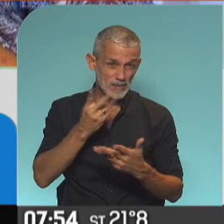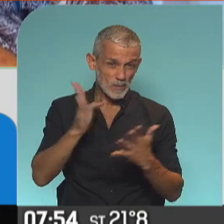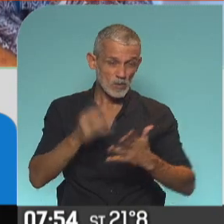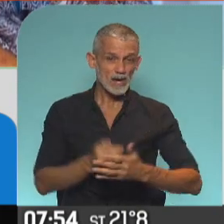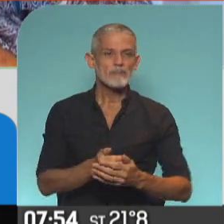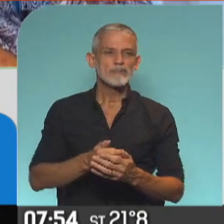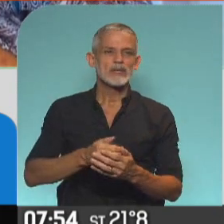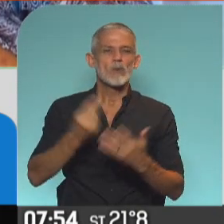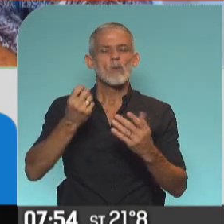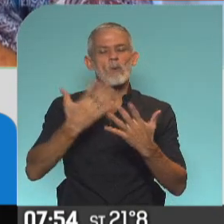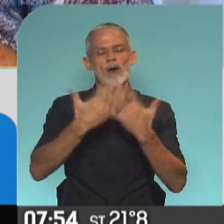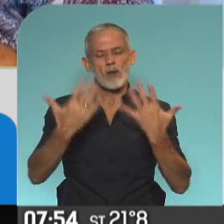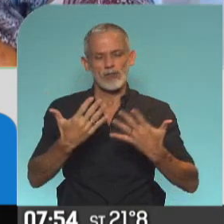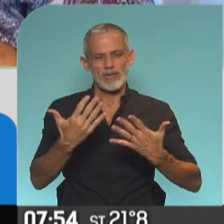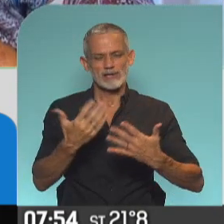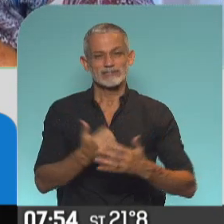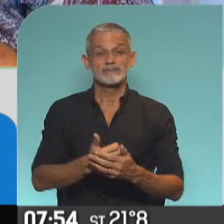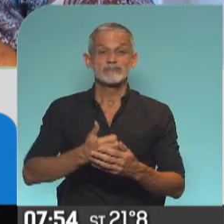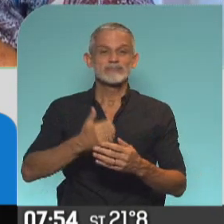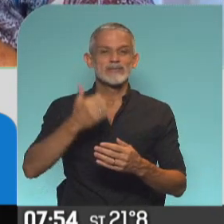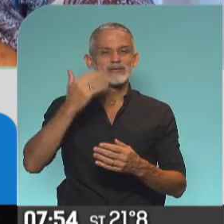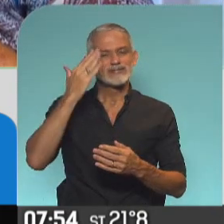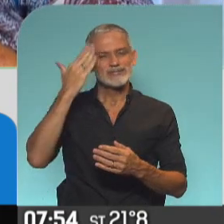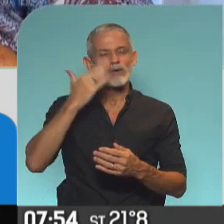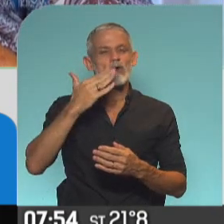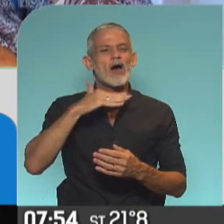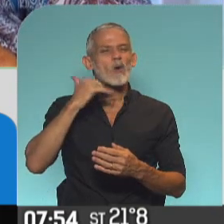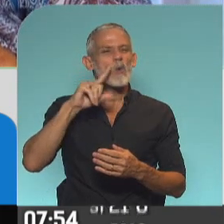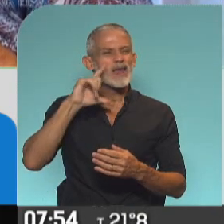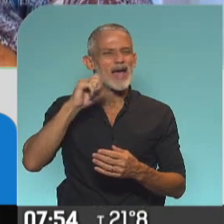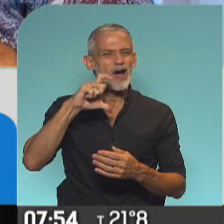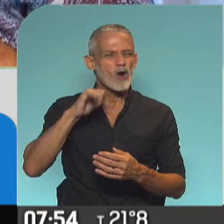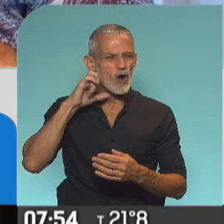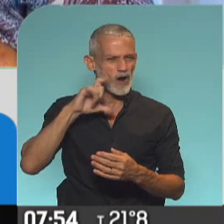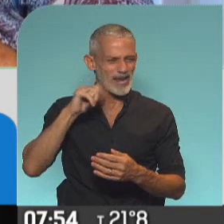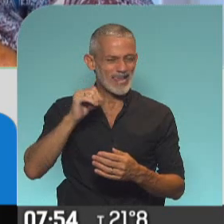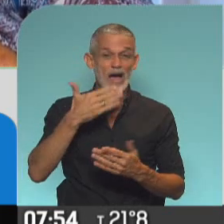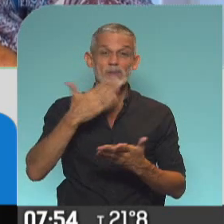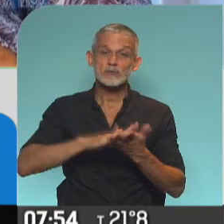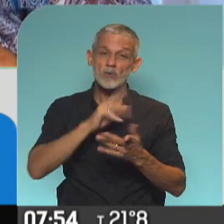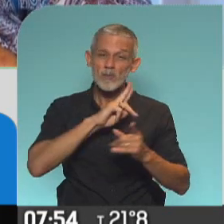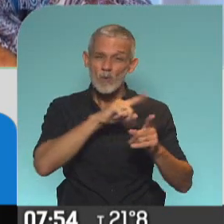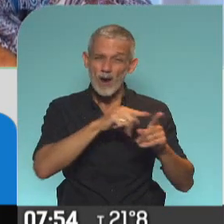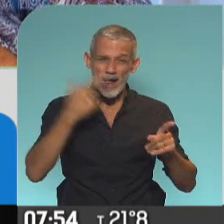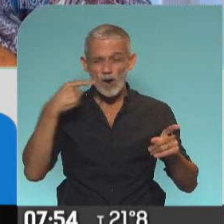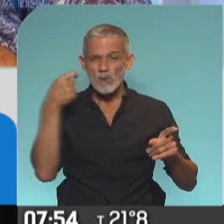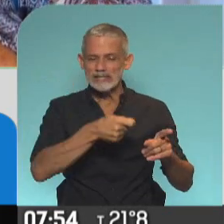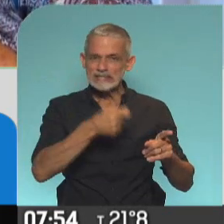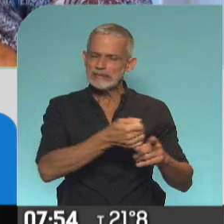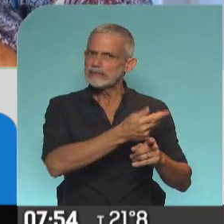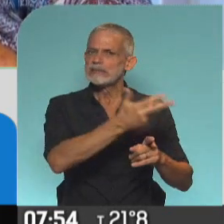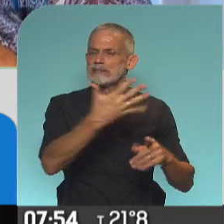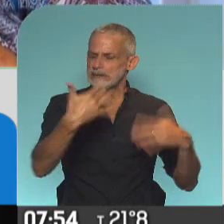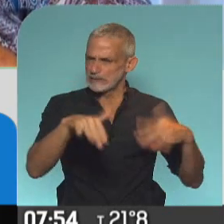Hola Dora, muy buenos días. Bueno, te saluda Julia Colodni. Hablabas de los femicidios, ¿no? De esta cifra que duele